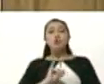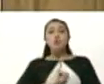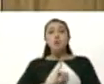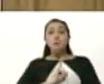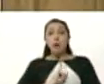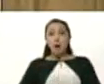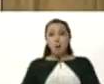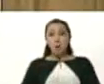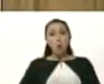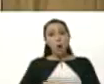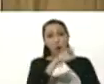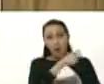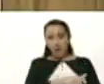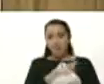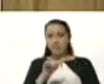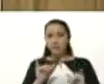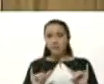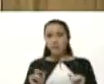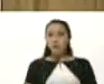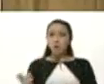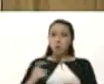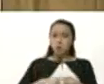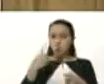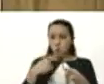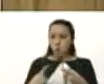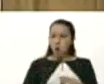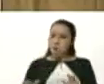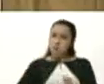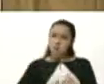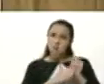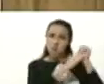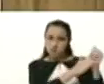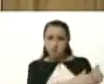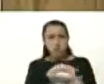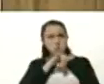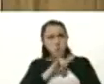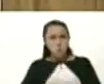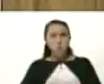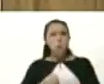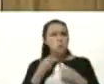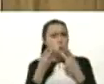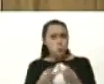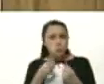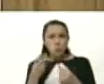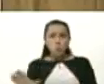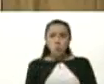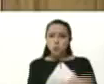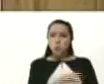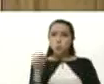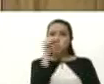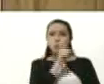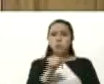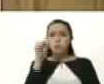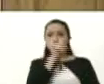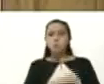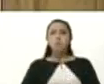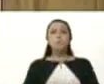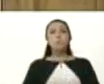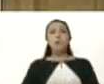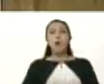sus creadores, puede ser Aquiles Nazoa, puede ser Manuel Felipe Rugeles, sino una concepción de la